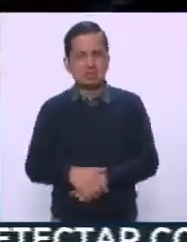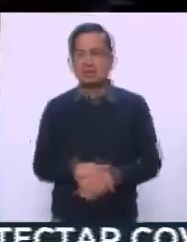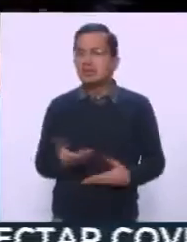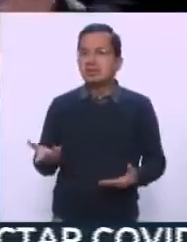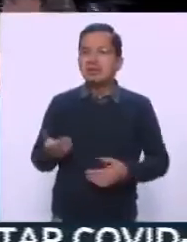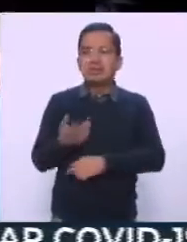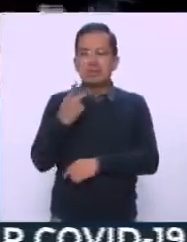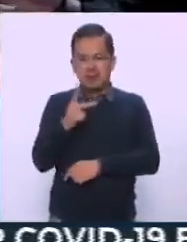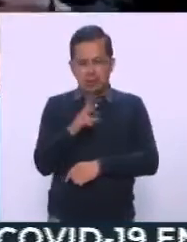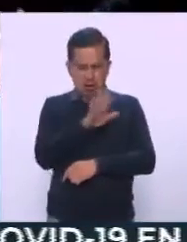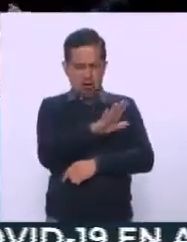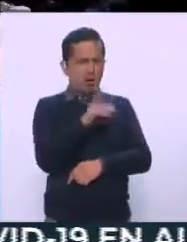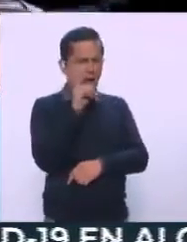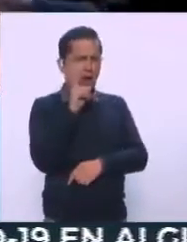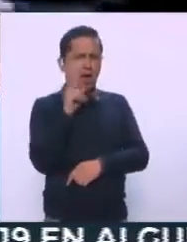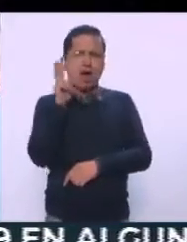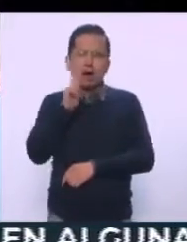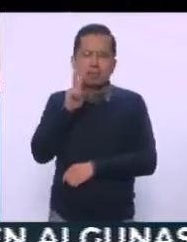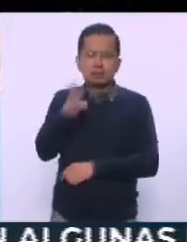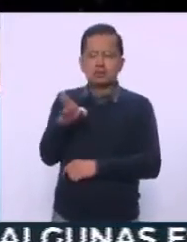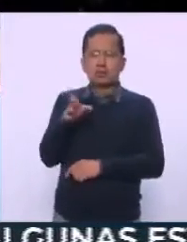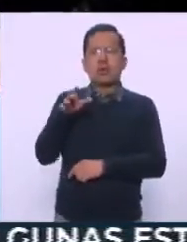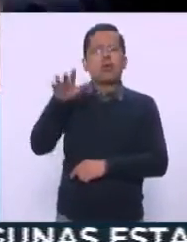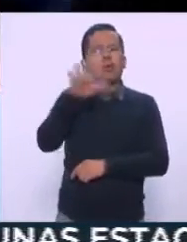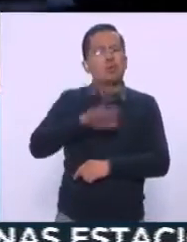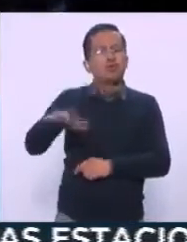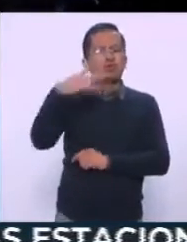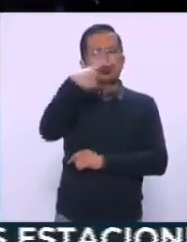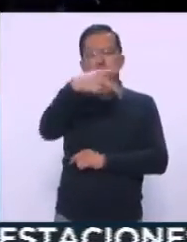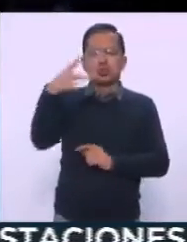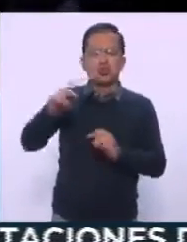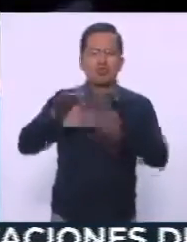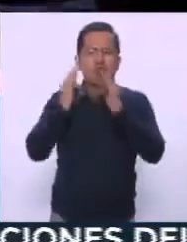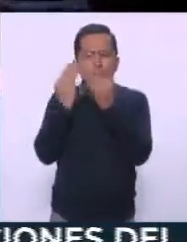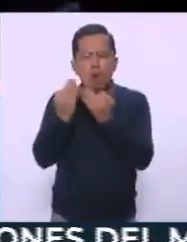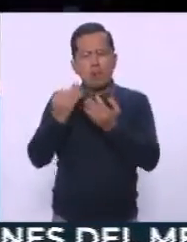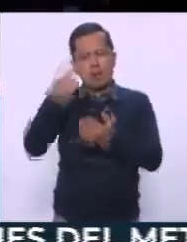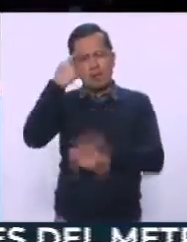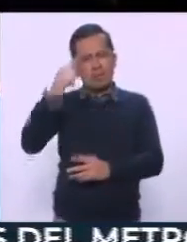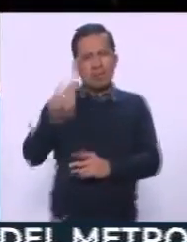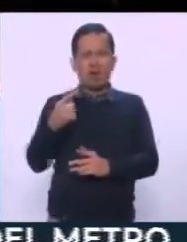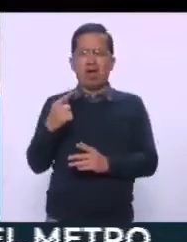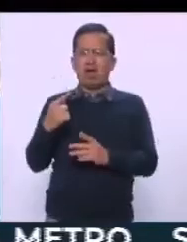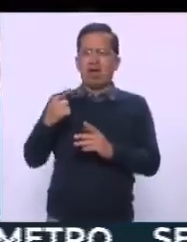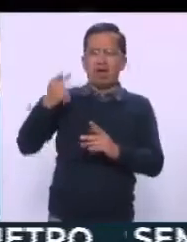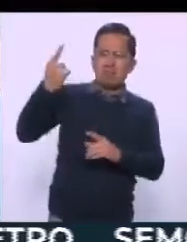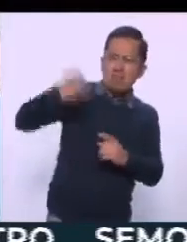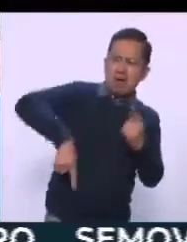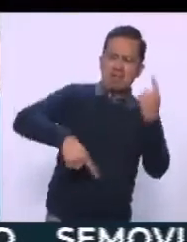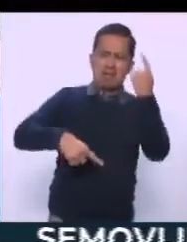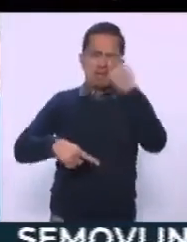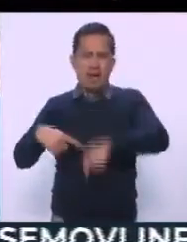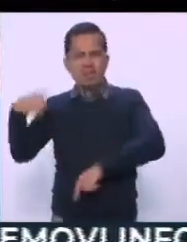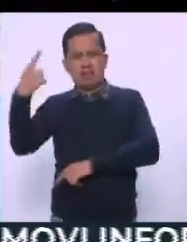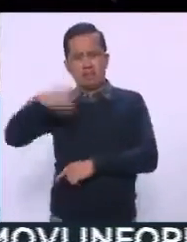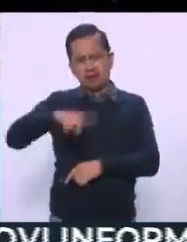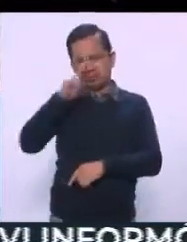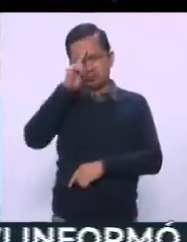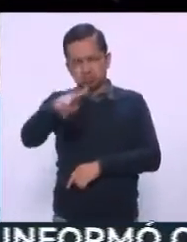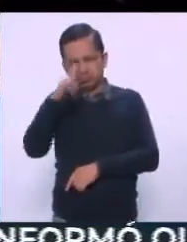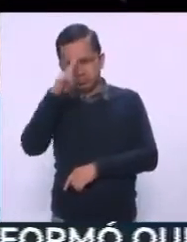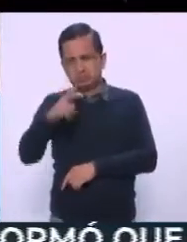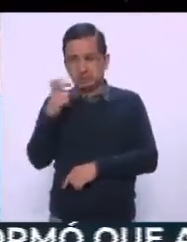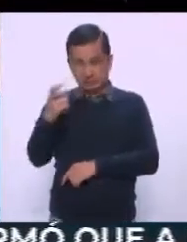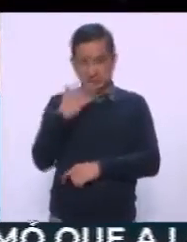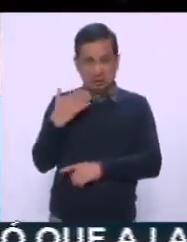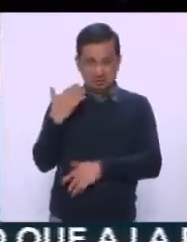de resultados muy puntuales sobre esas estrategias más restrictivas, más sancionadoras, pues estaríamos viendo que no